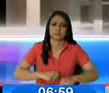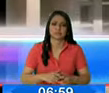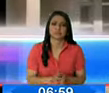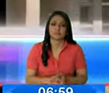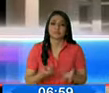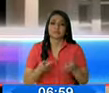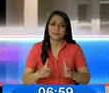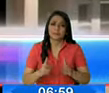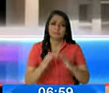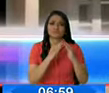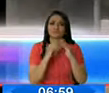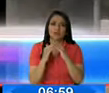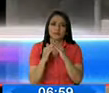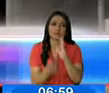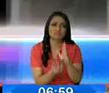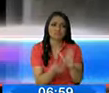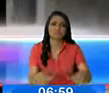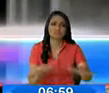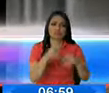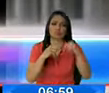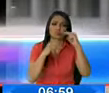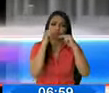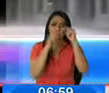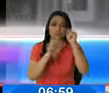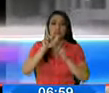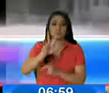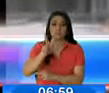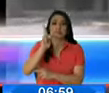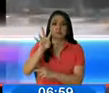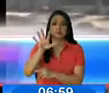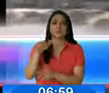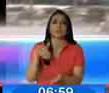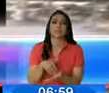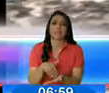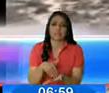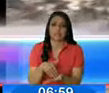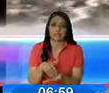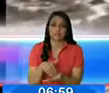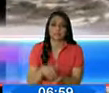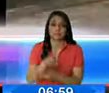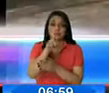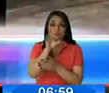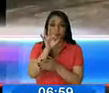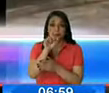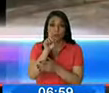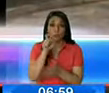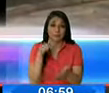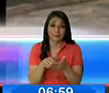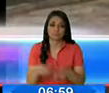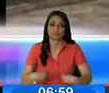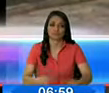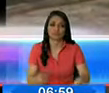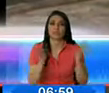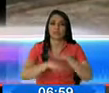creación de viviendas. Moreno dijo que serán 325 mil. De estas, 191 mil se entregarán sin costo alguno a personas de